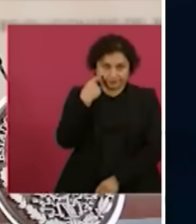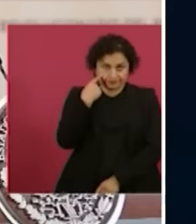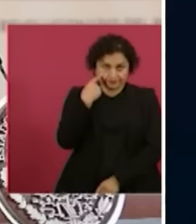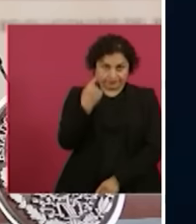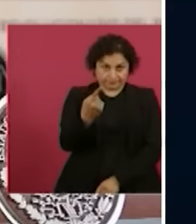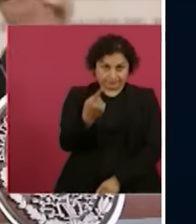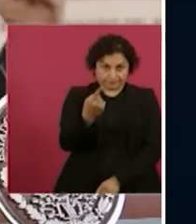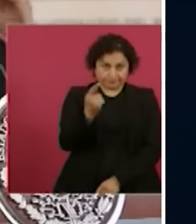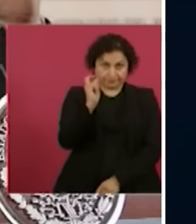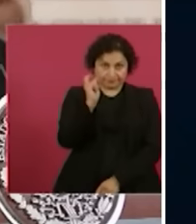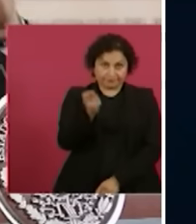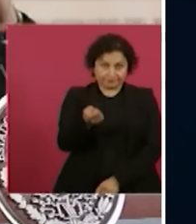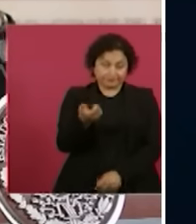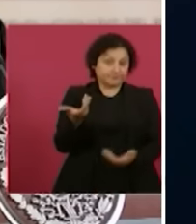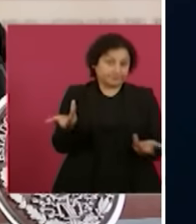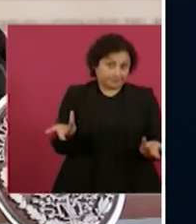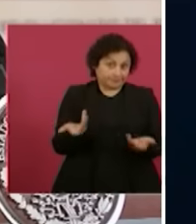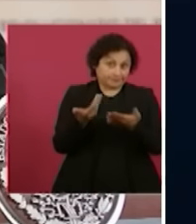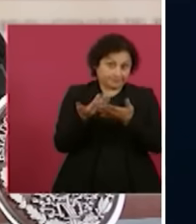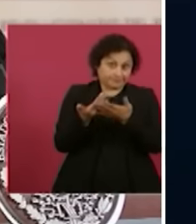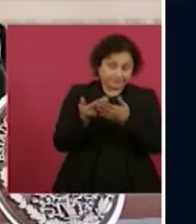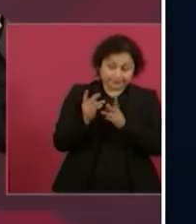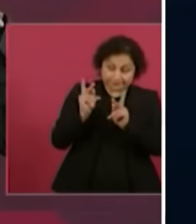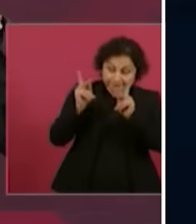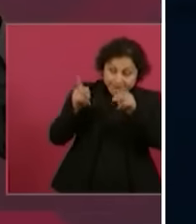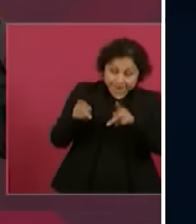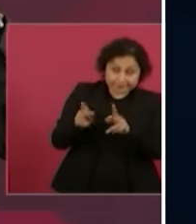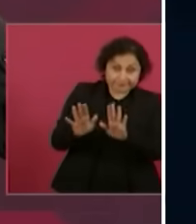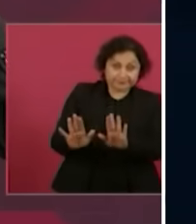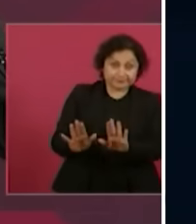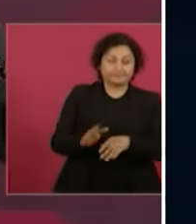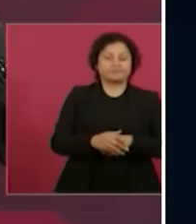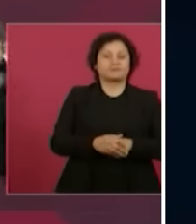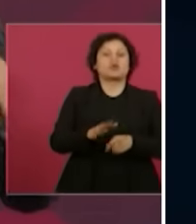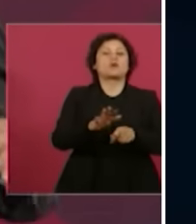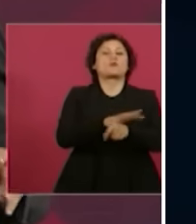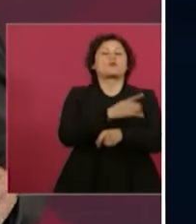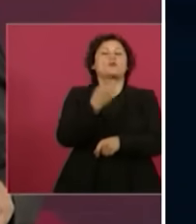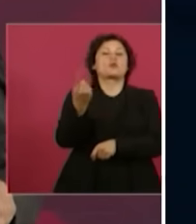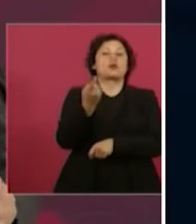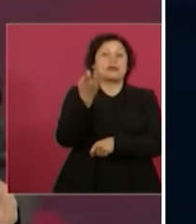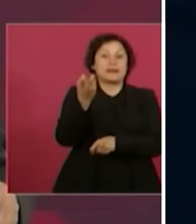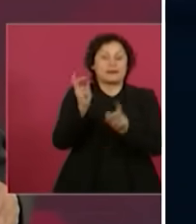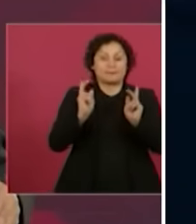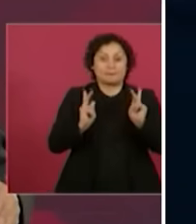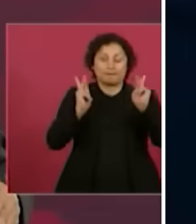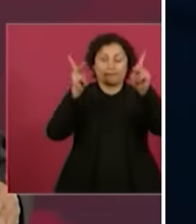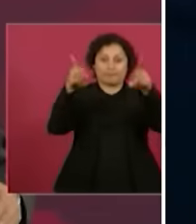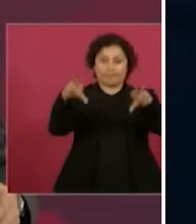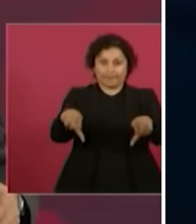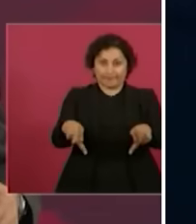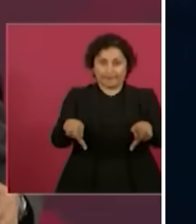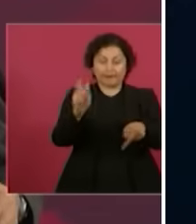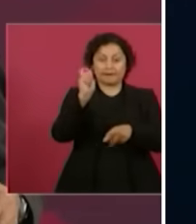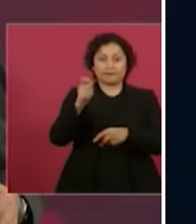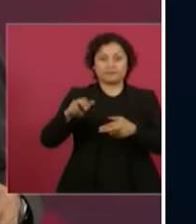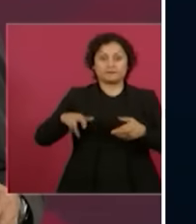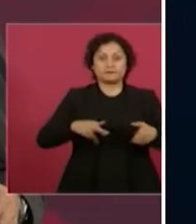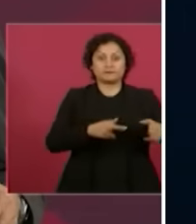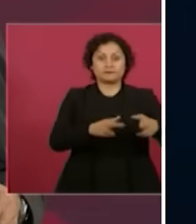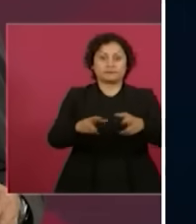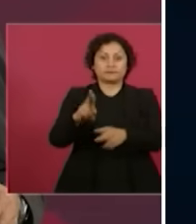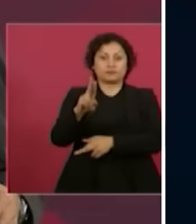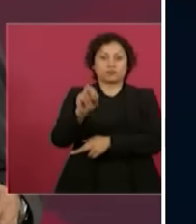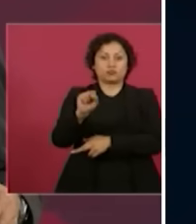de enero 2021 en su mañanera pronosticó que ese año el producto interno bruto aumentaría 5% luego el 2 de